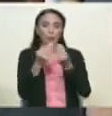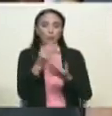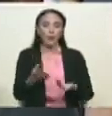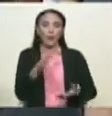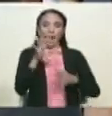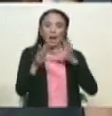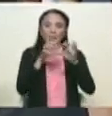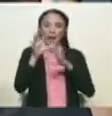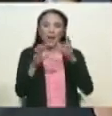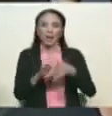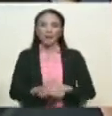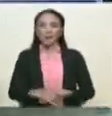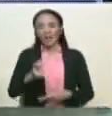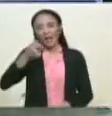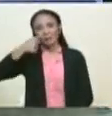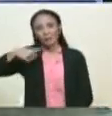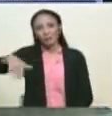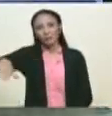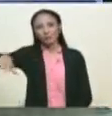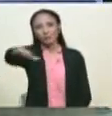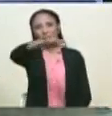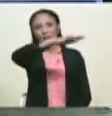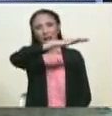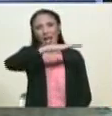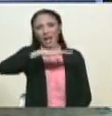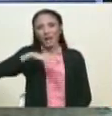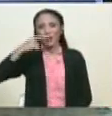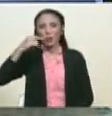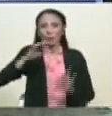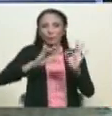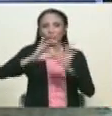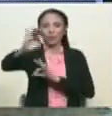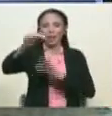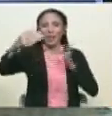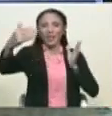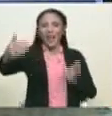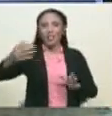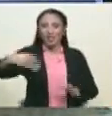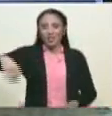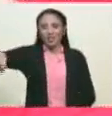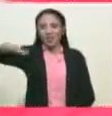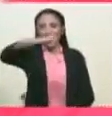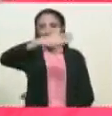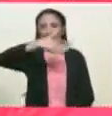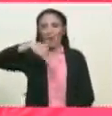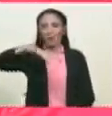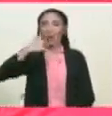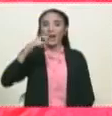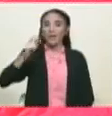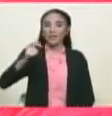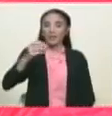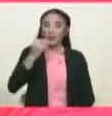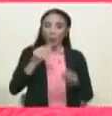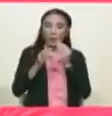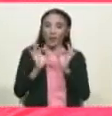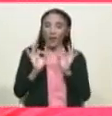Cuando tenemos inmensas llanuras para producir todo el alimento balanceado que necesita la cría